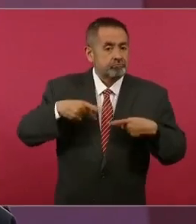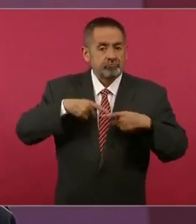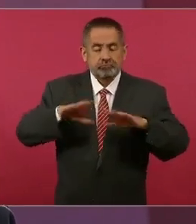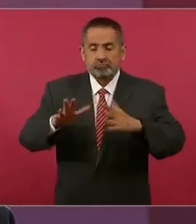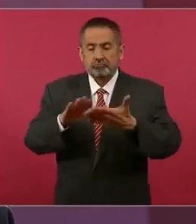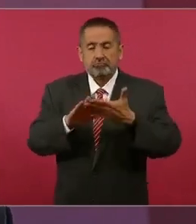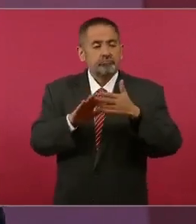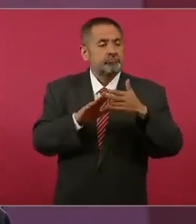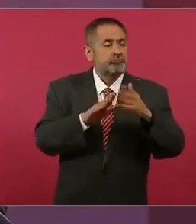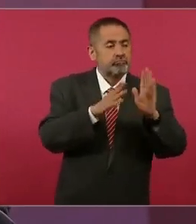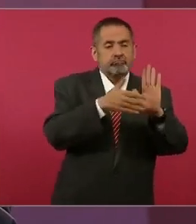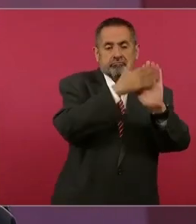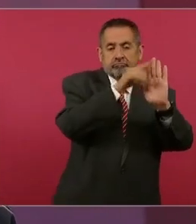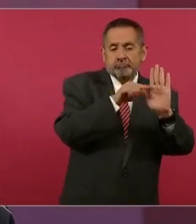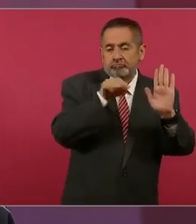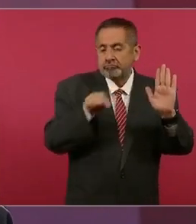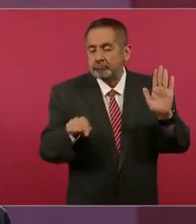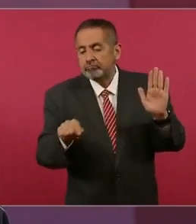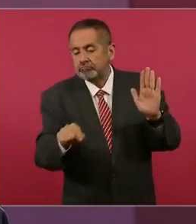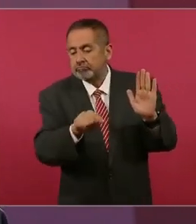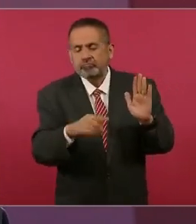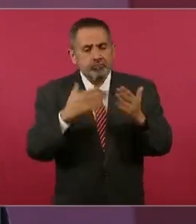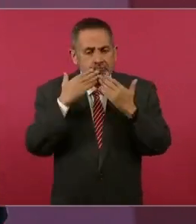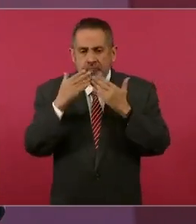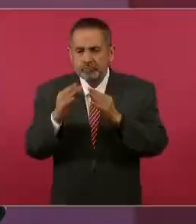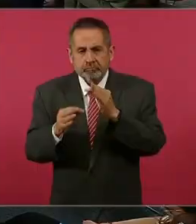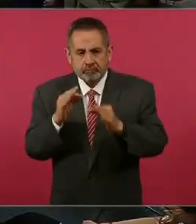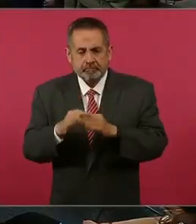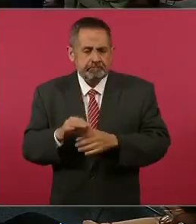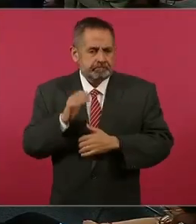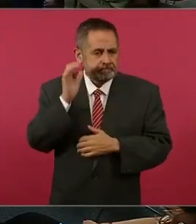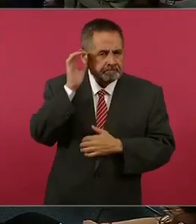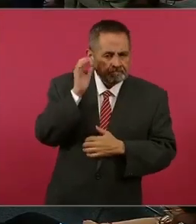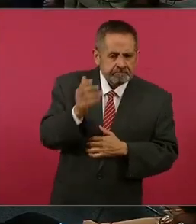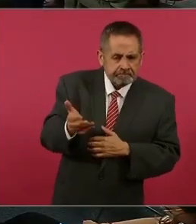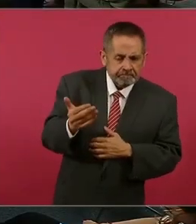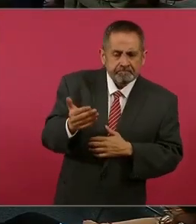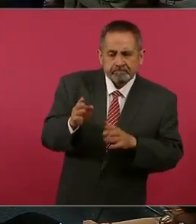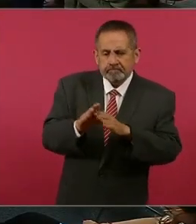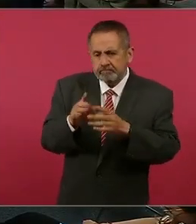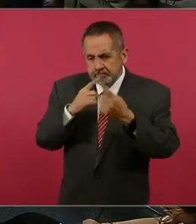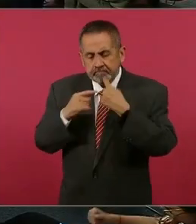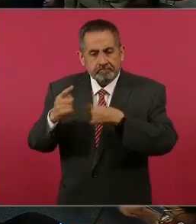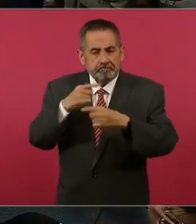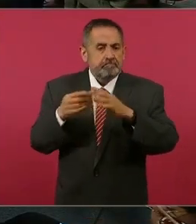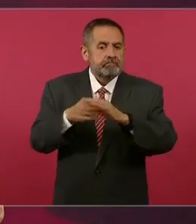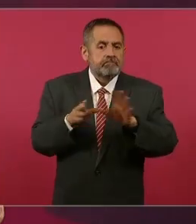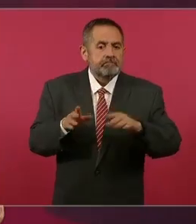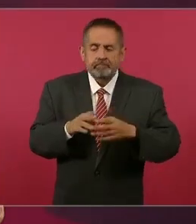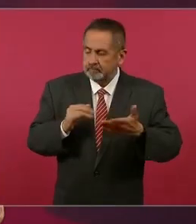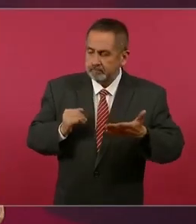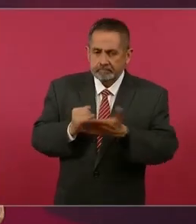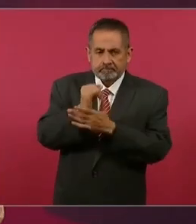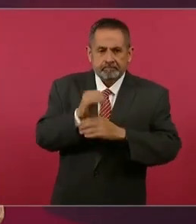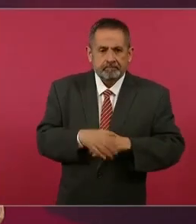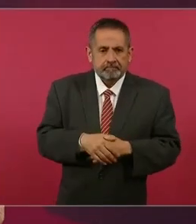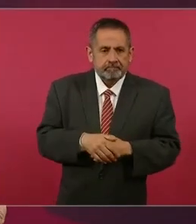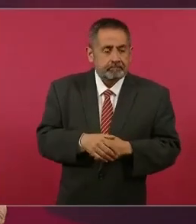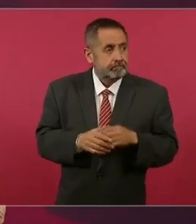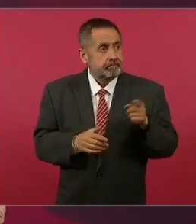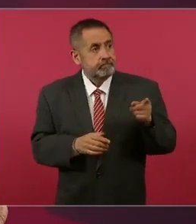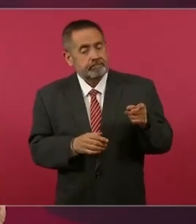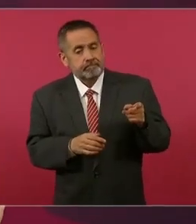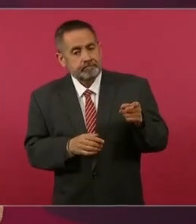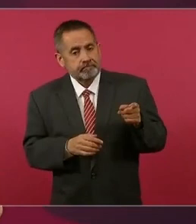los de las comunidades, claro, los escuchamos y se decide no